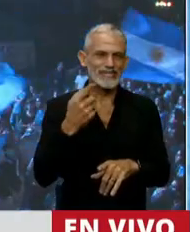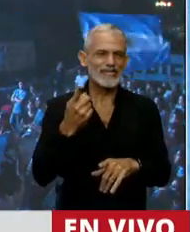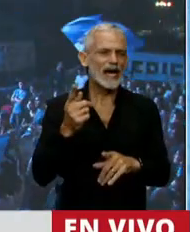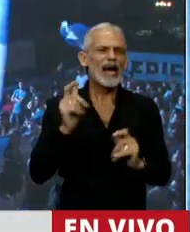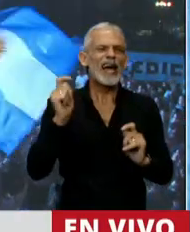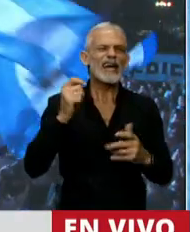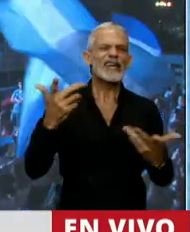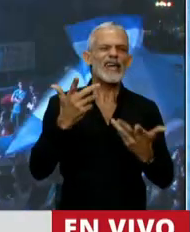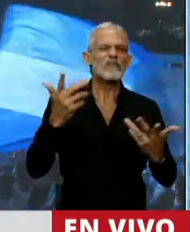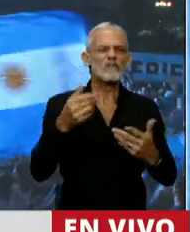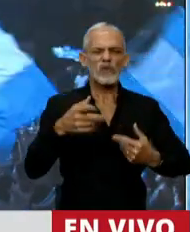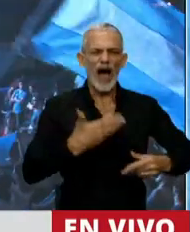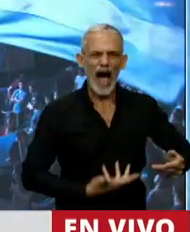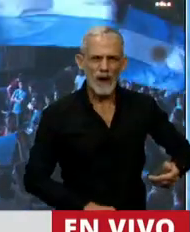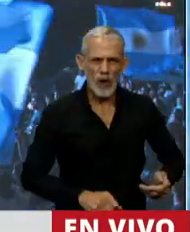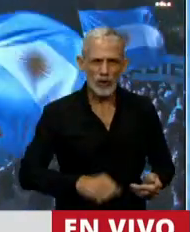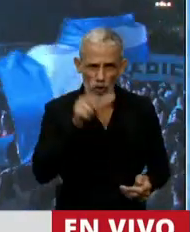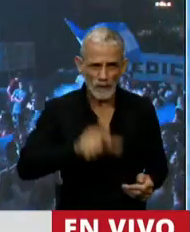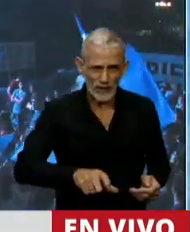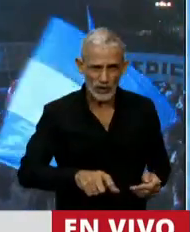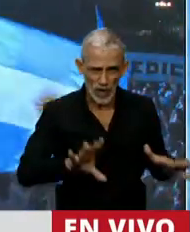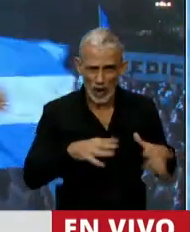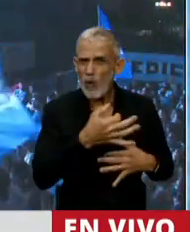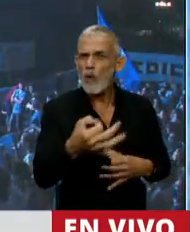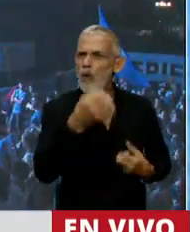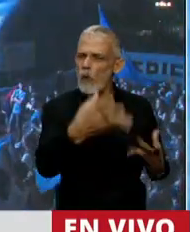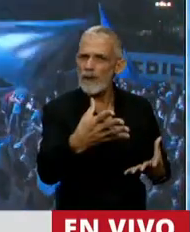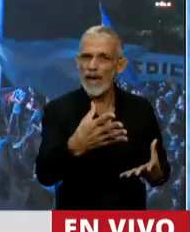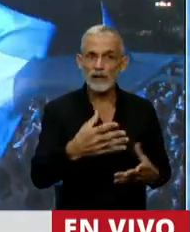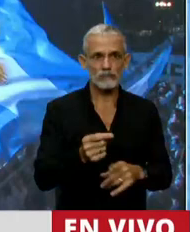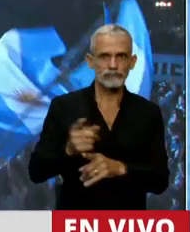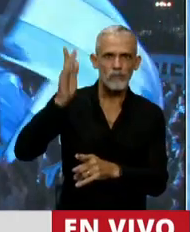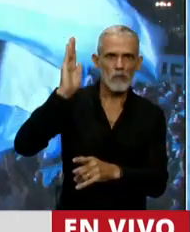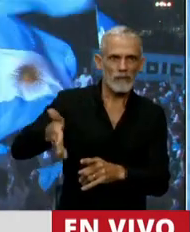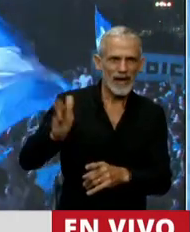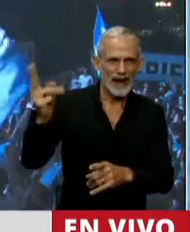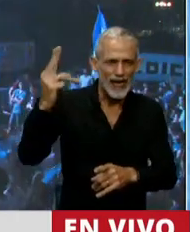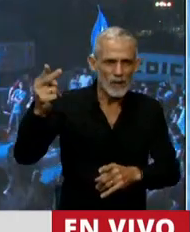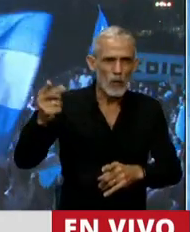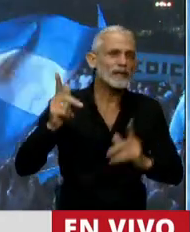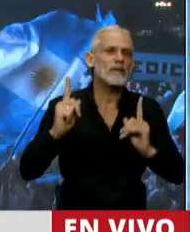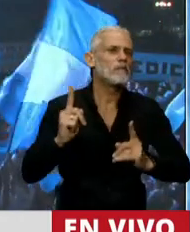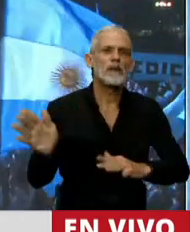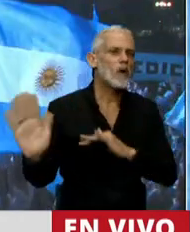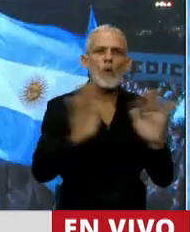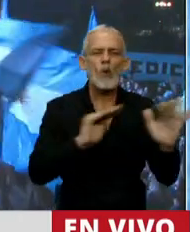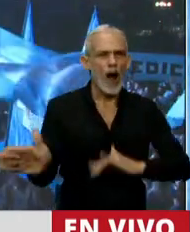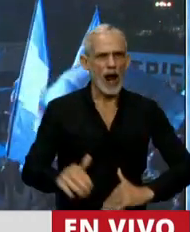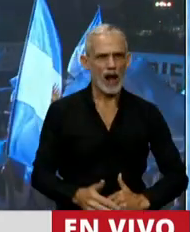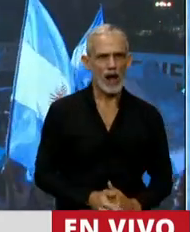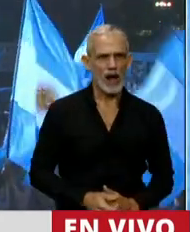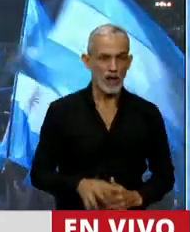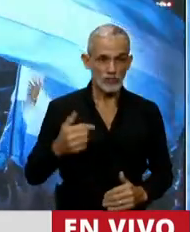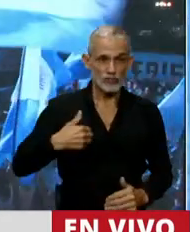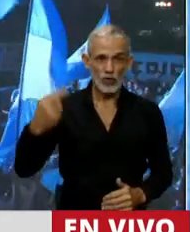Quien justifica el aborto justifica la pena de muerte. Y yo estoy